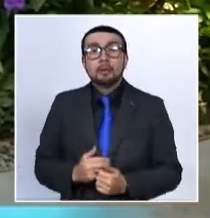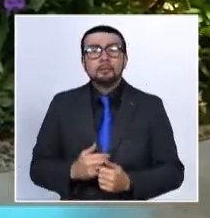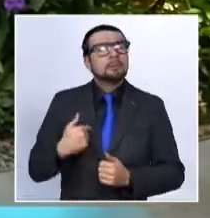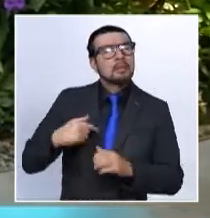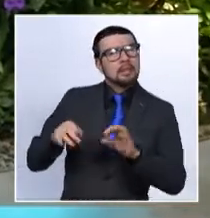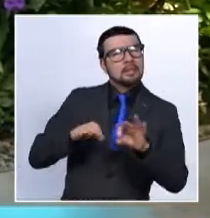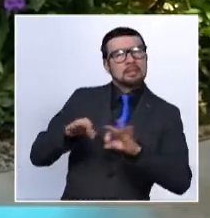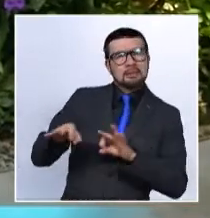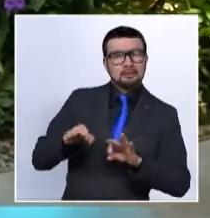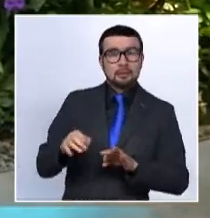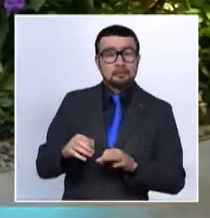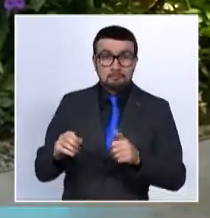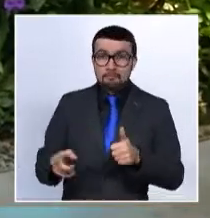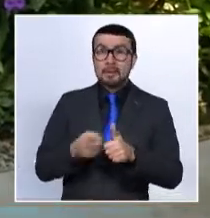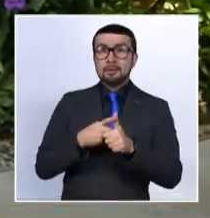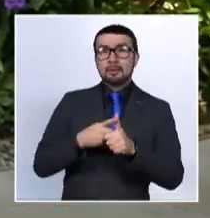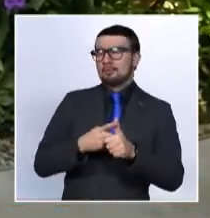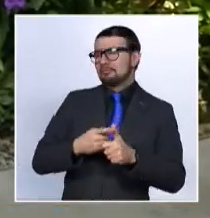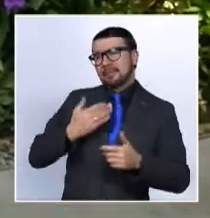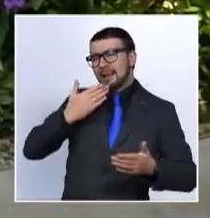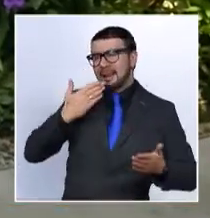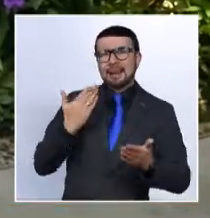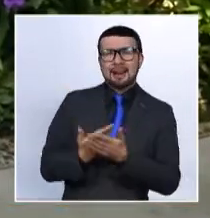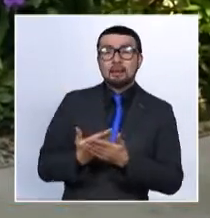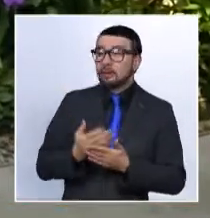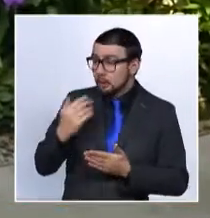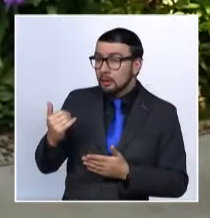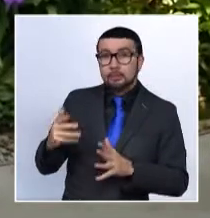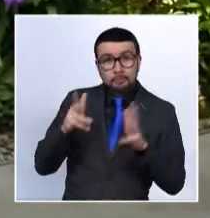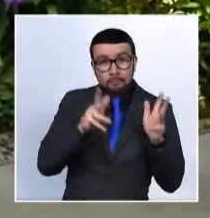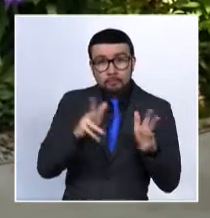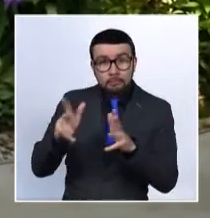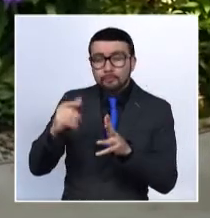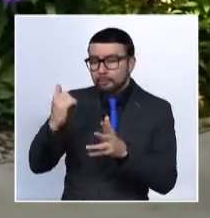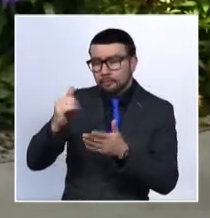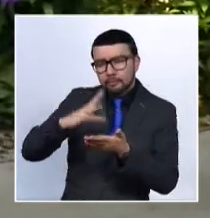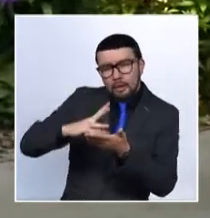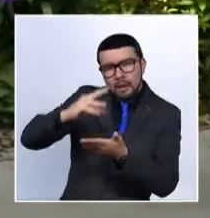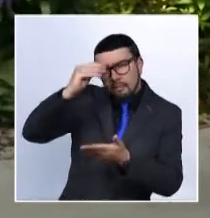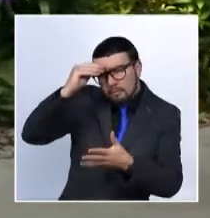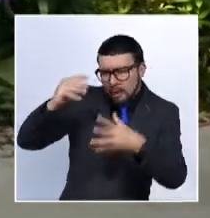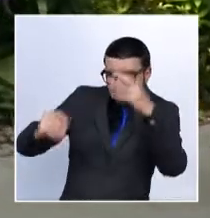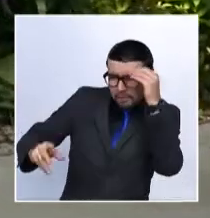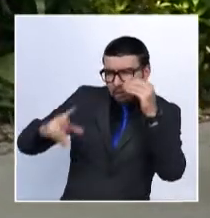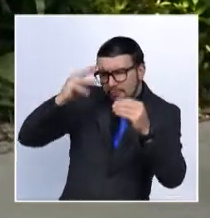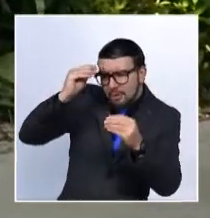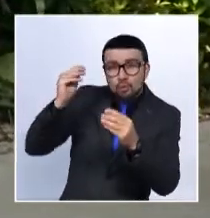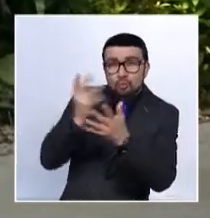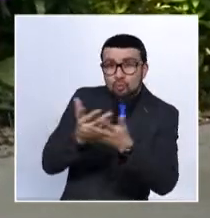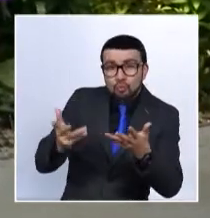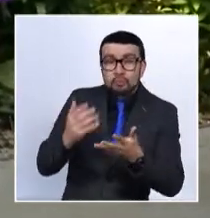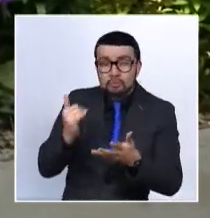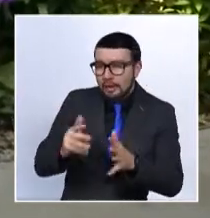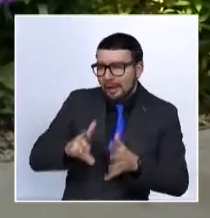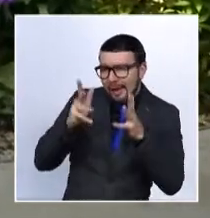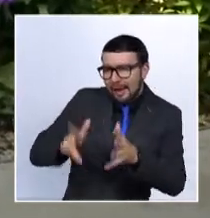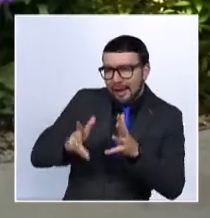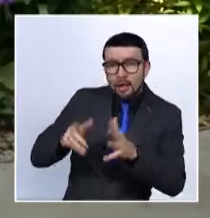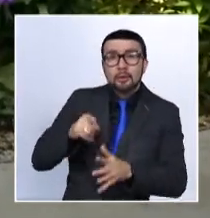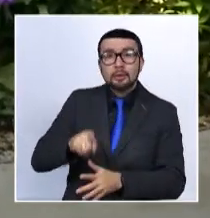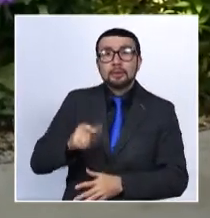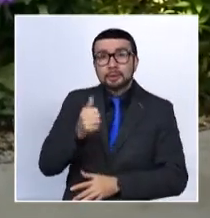poco primero, un agradecimiento, doctor, porque este aprendizaje, toda esta educación durante estos 17